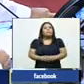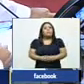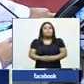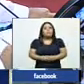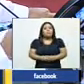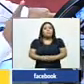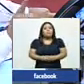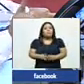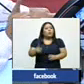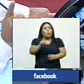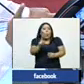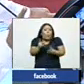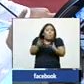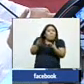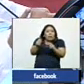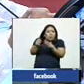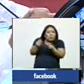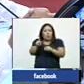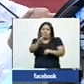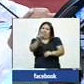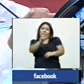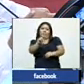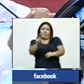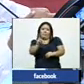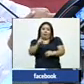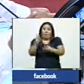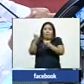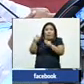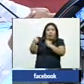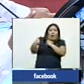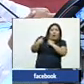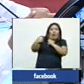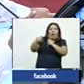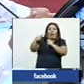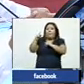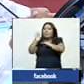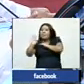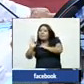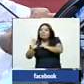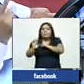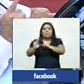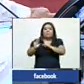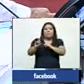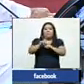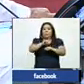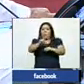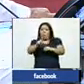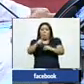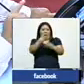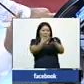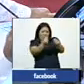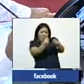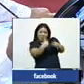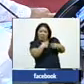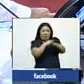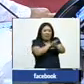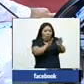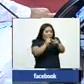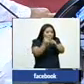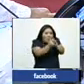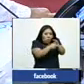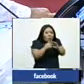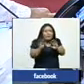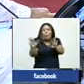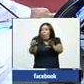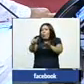Y no por temor a una amenaza ni de los delincuentes ni de ningún otro